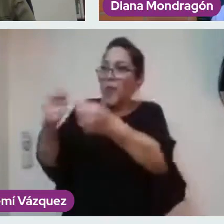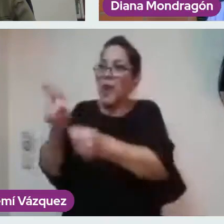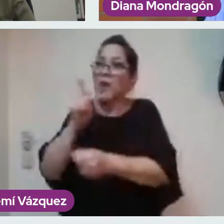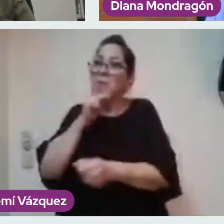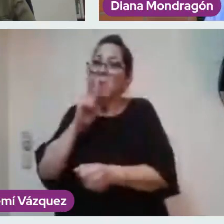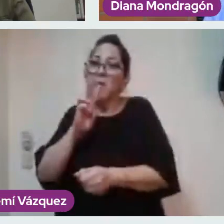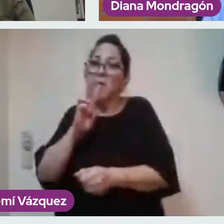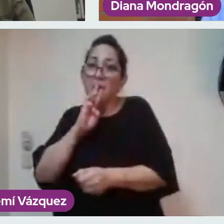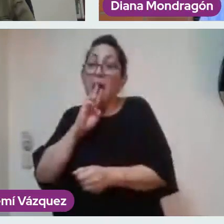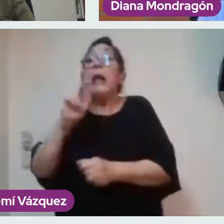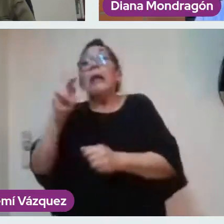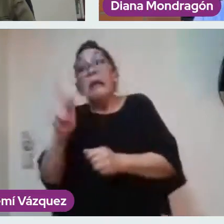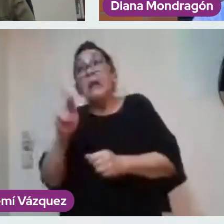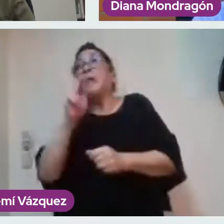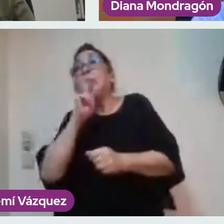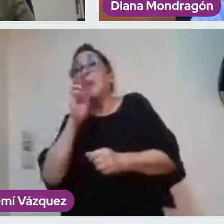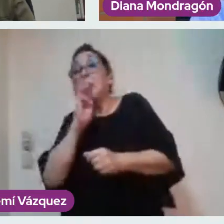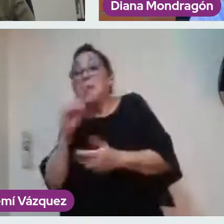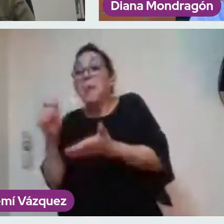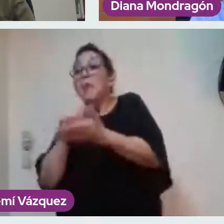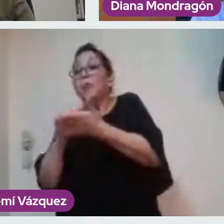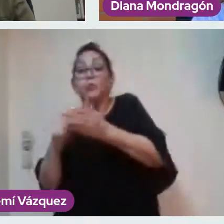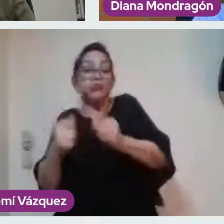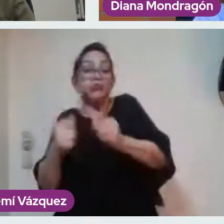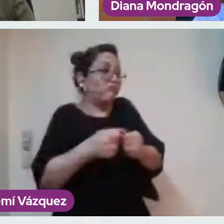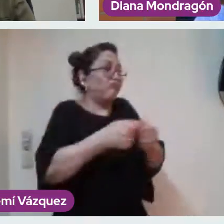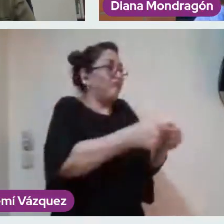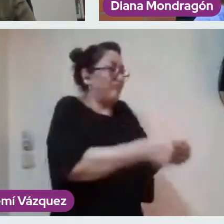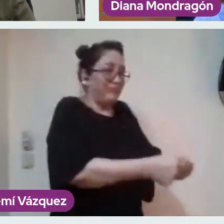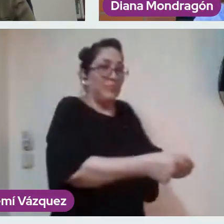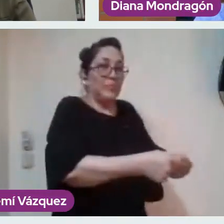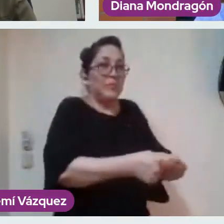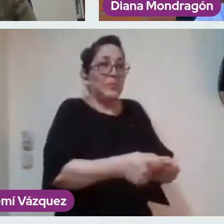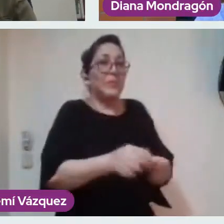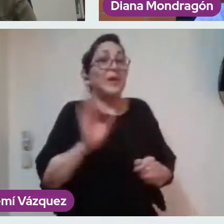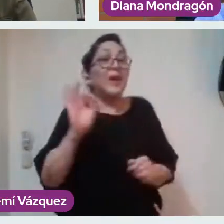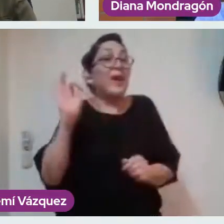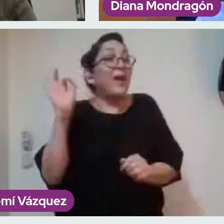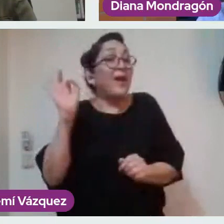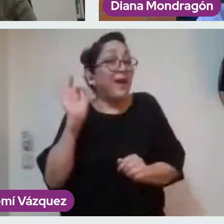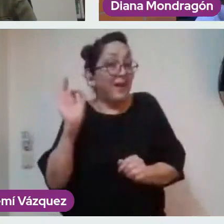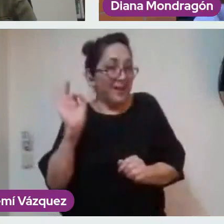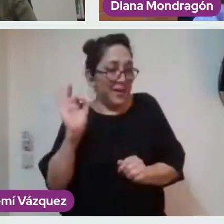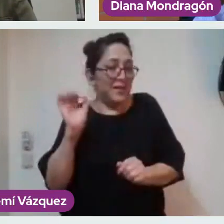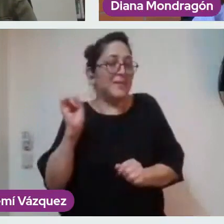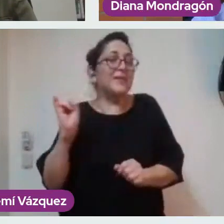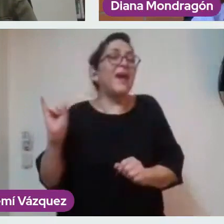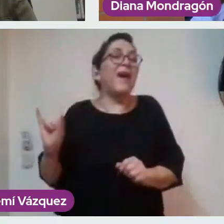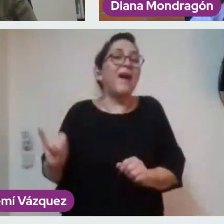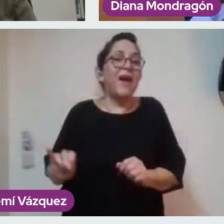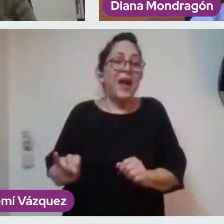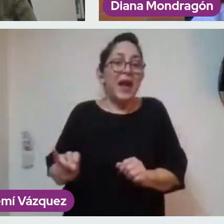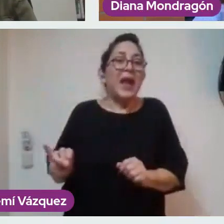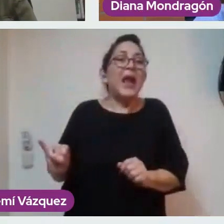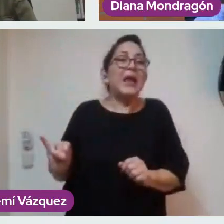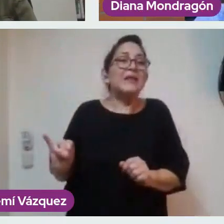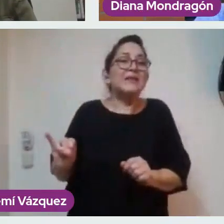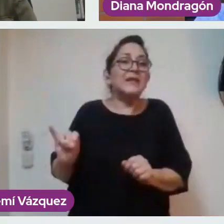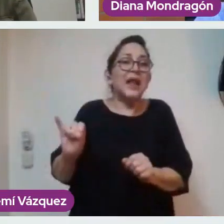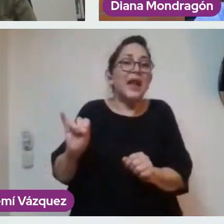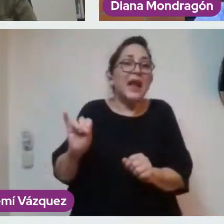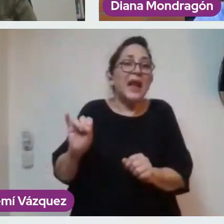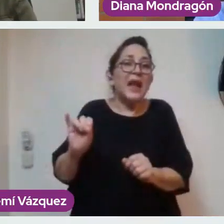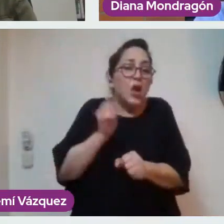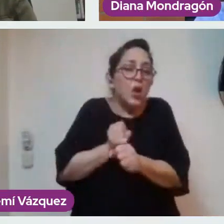docentes. Pero ¿qué pasa cuando es a lo mejor información sensible? Que el mismo alumno o alumna diga, no se lo voy a llevar a mi